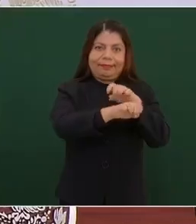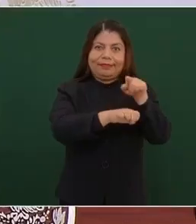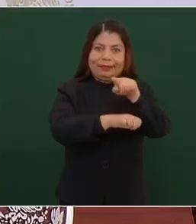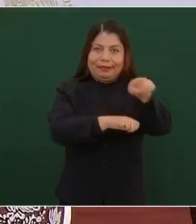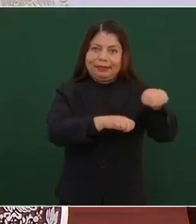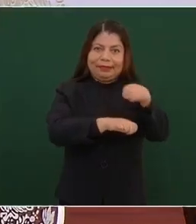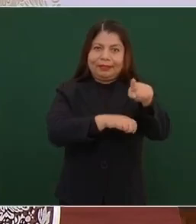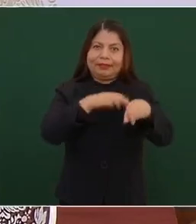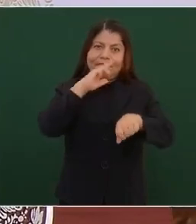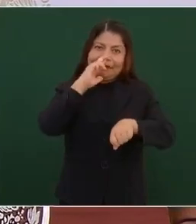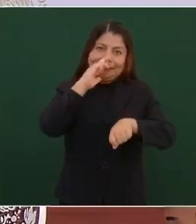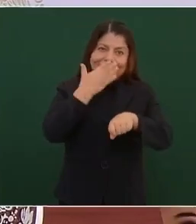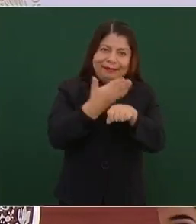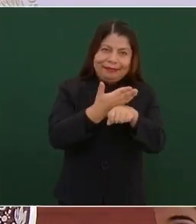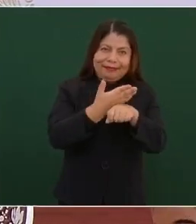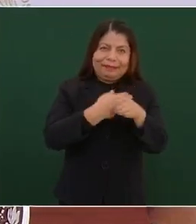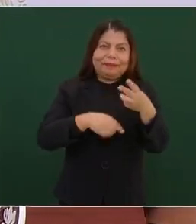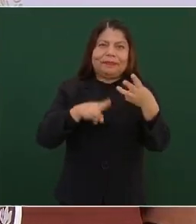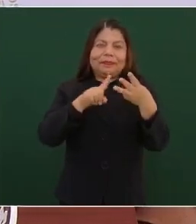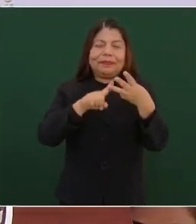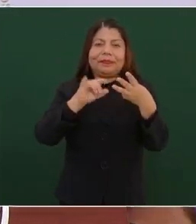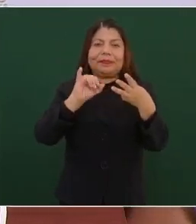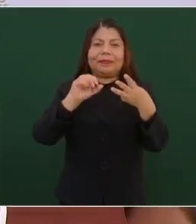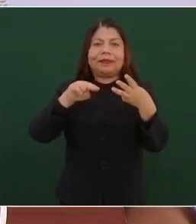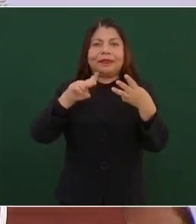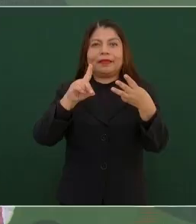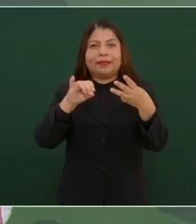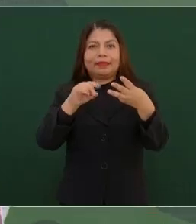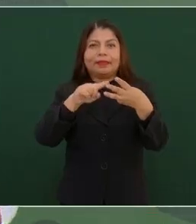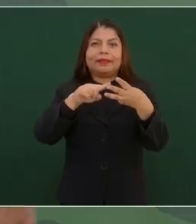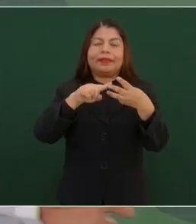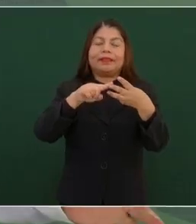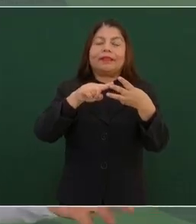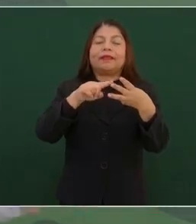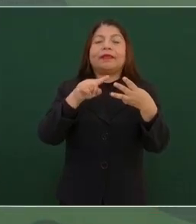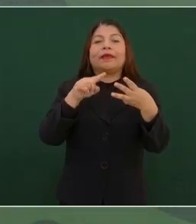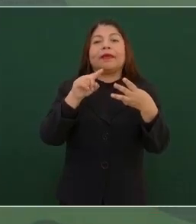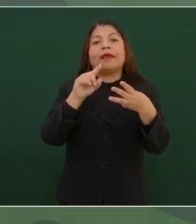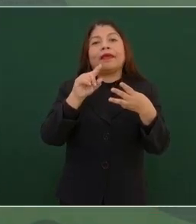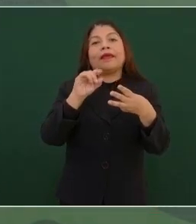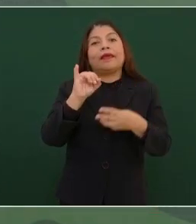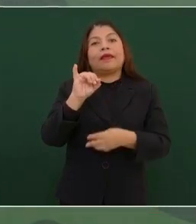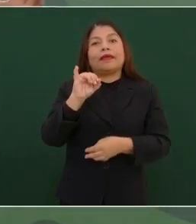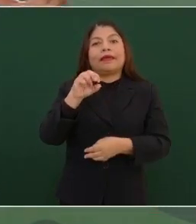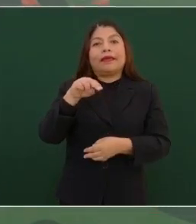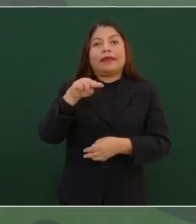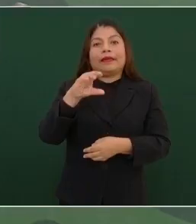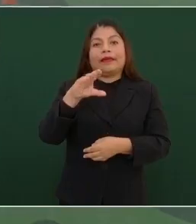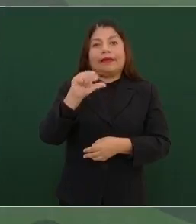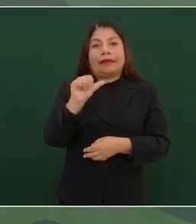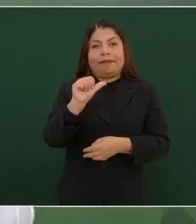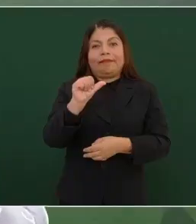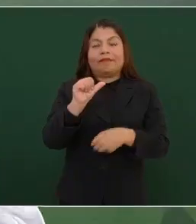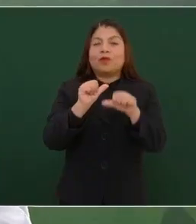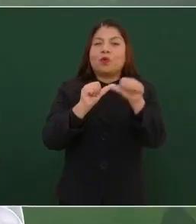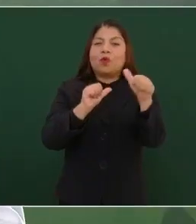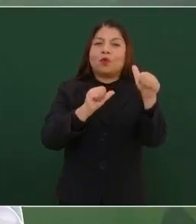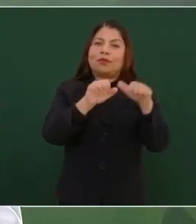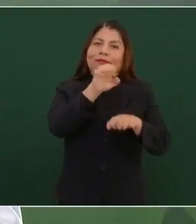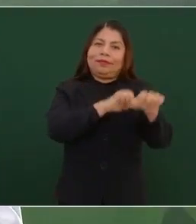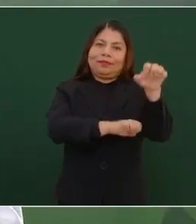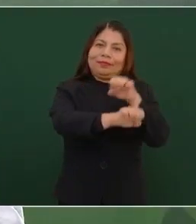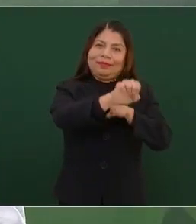Indy, Mota y ICA. Y desde luego la empresa Alstom, que es la encargada de